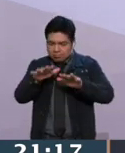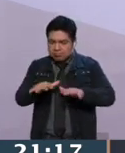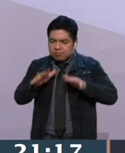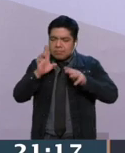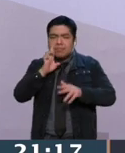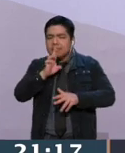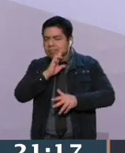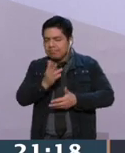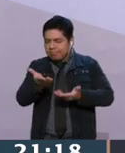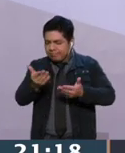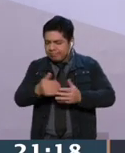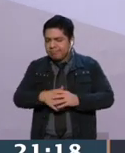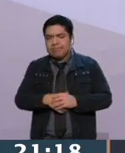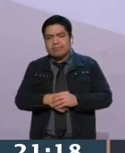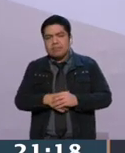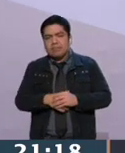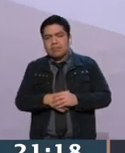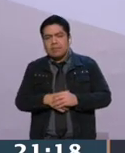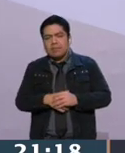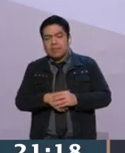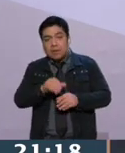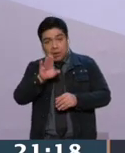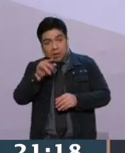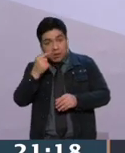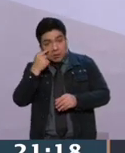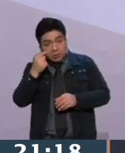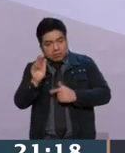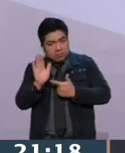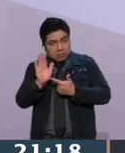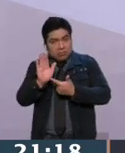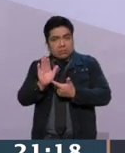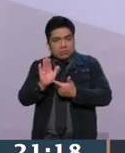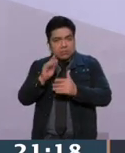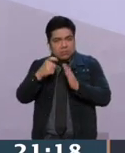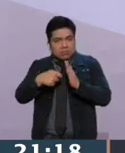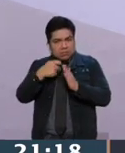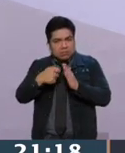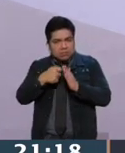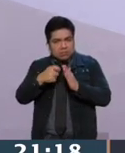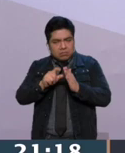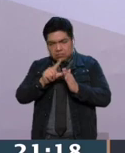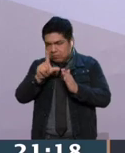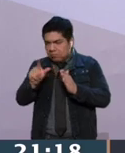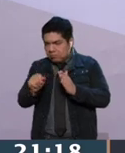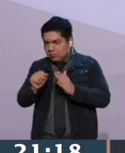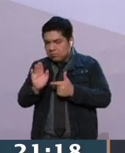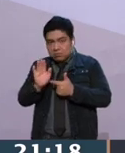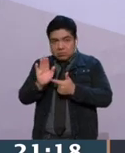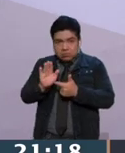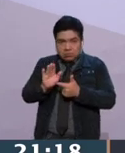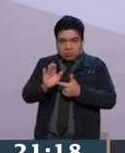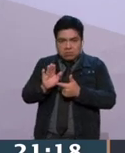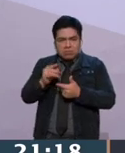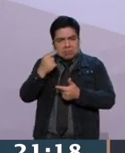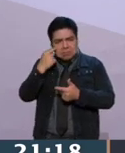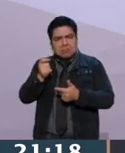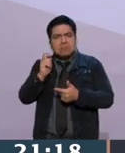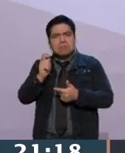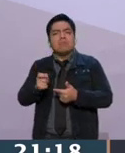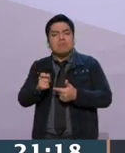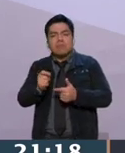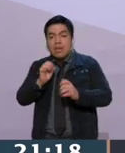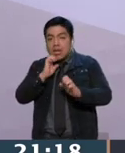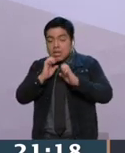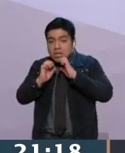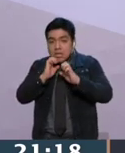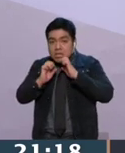luego. Y también le quiero presentar un video que quería tirar cuando estábamos en el editorial. Es sobre una